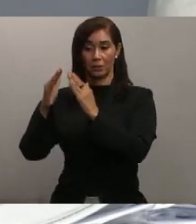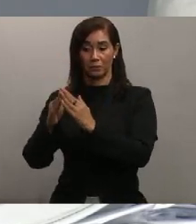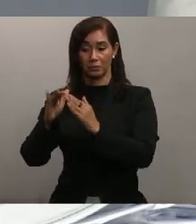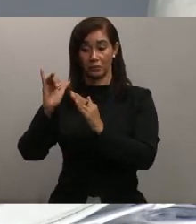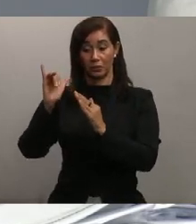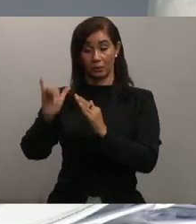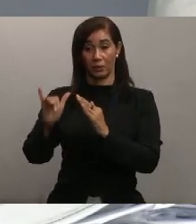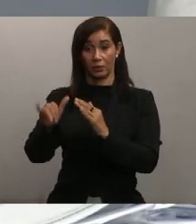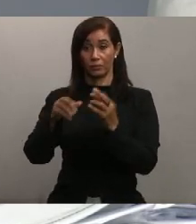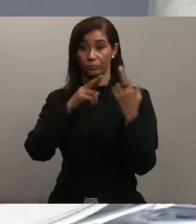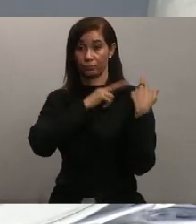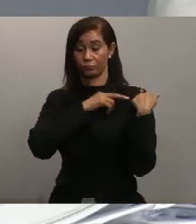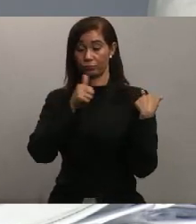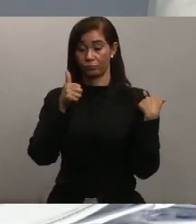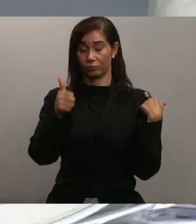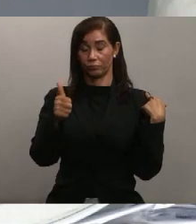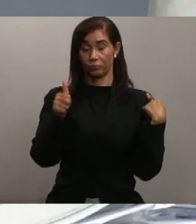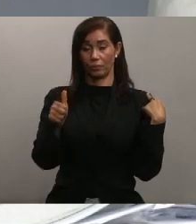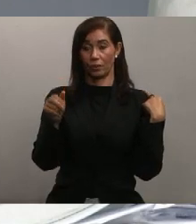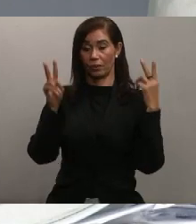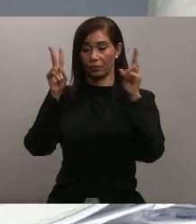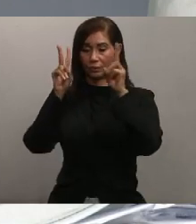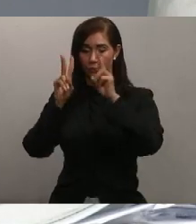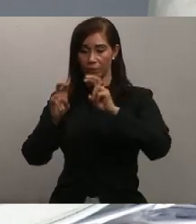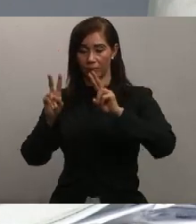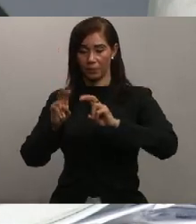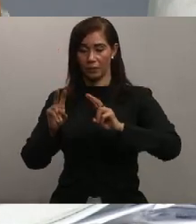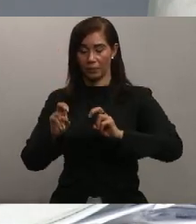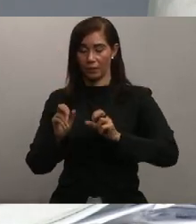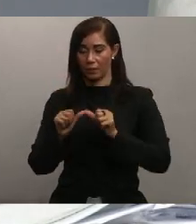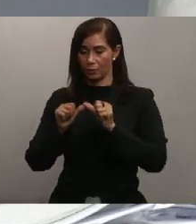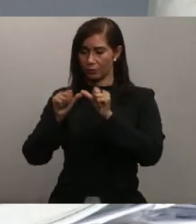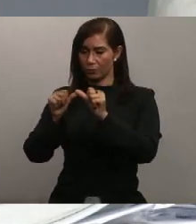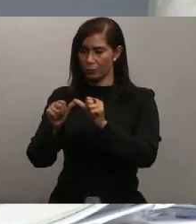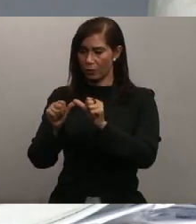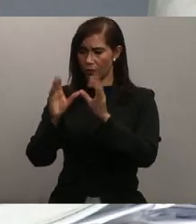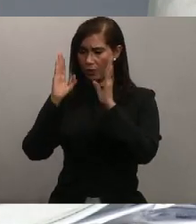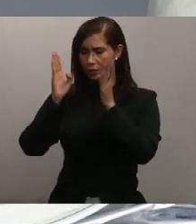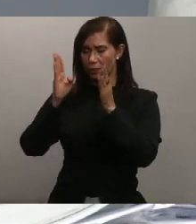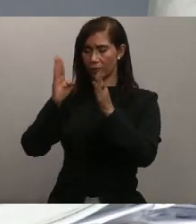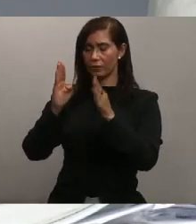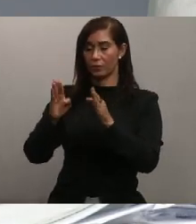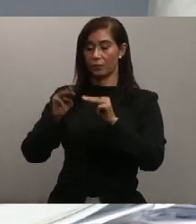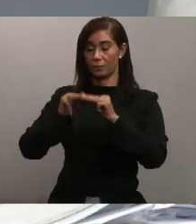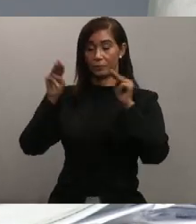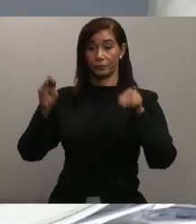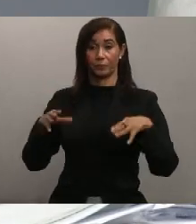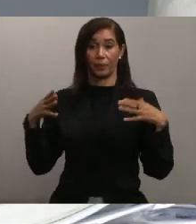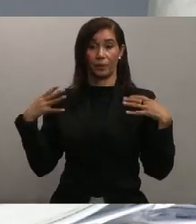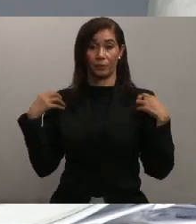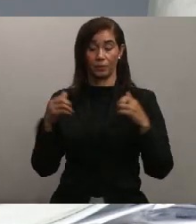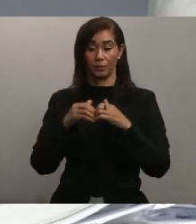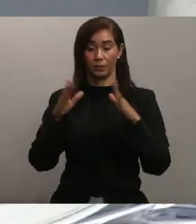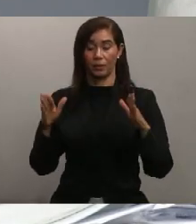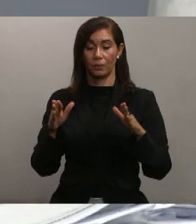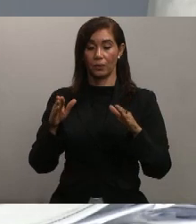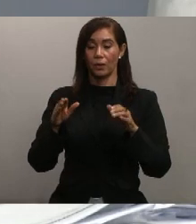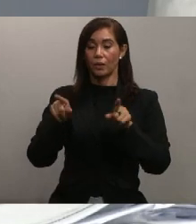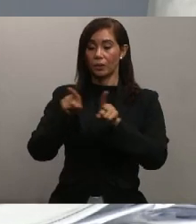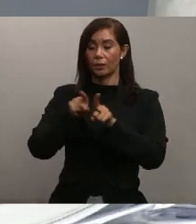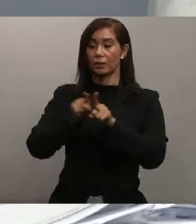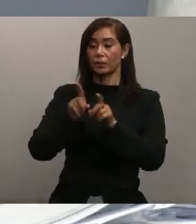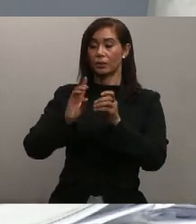esos pacientes están siendo seguidos tanto por el Ministerio de Salud, las direcciones